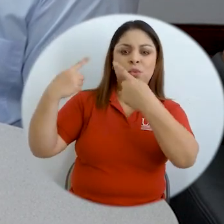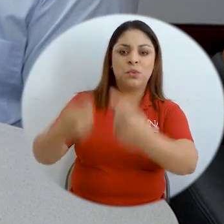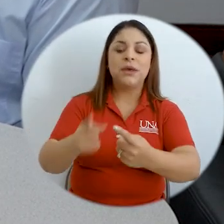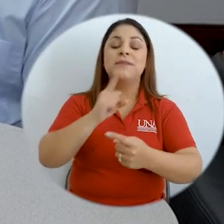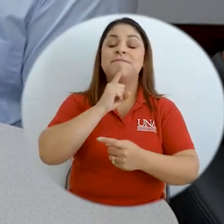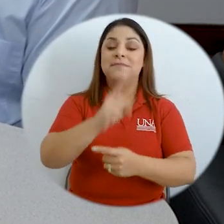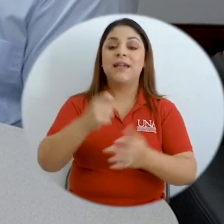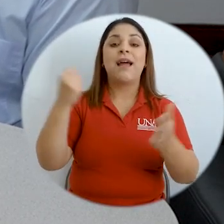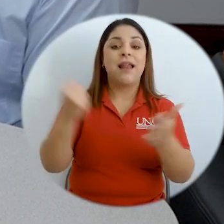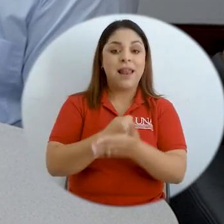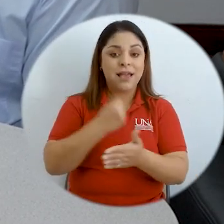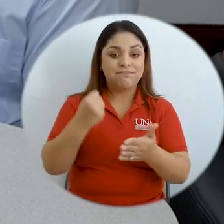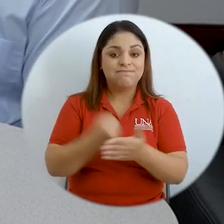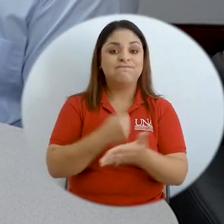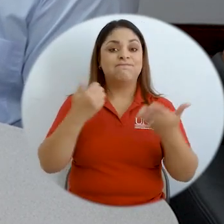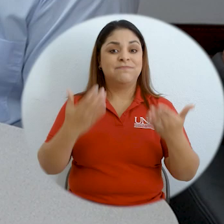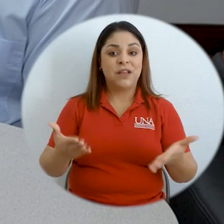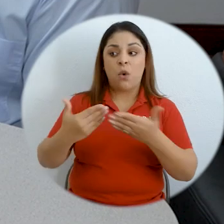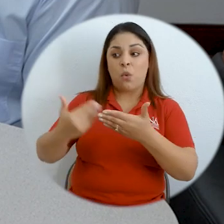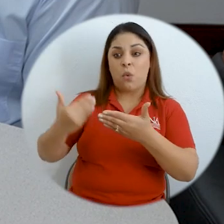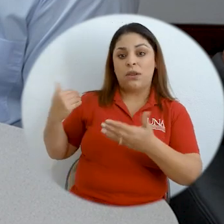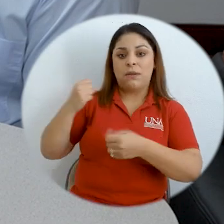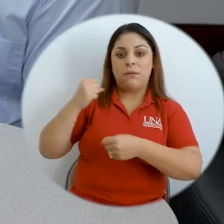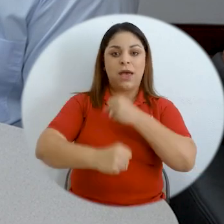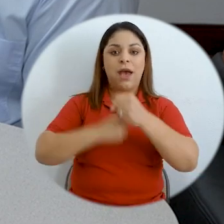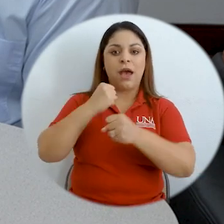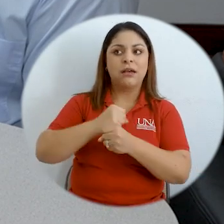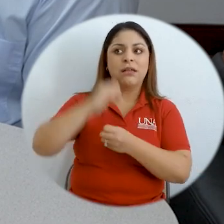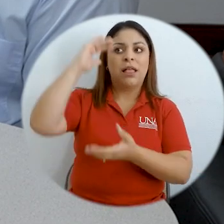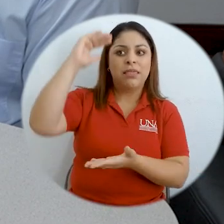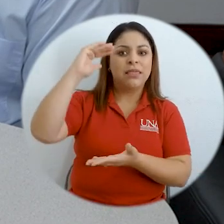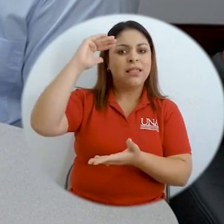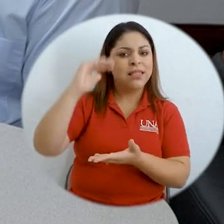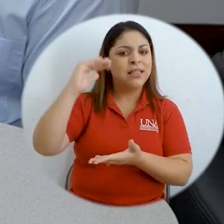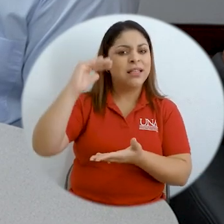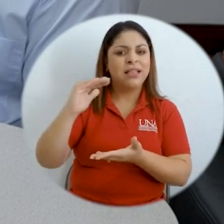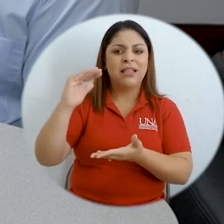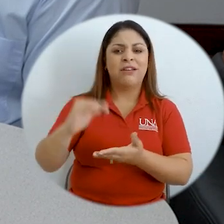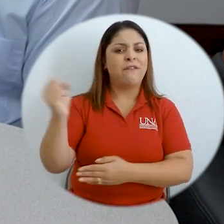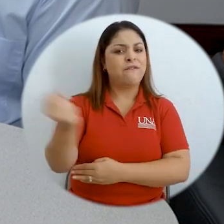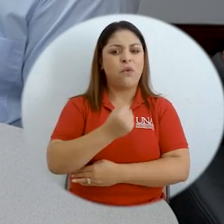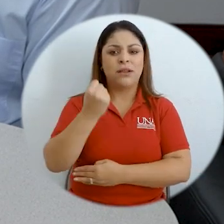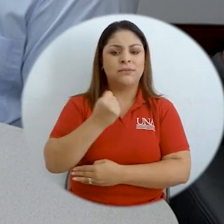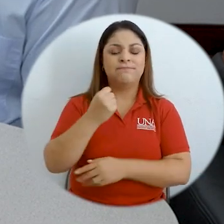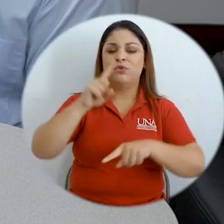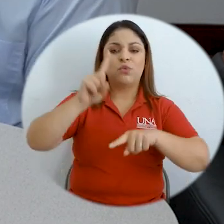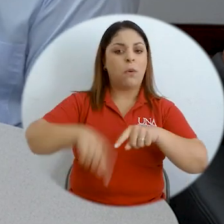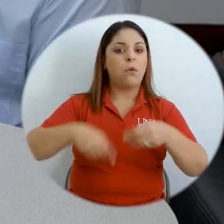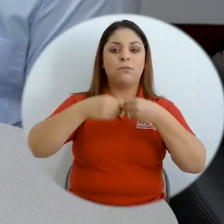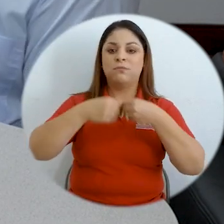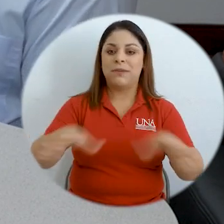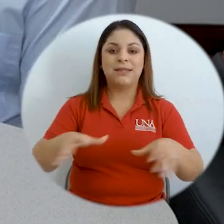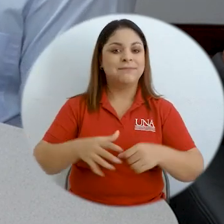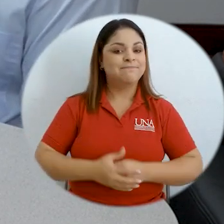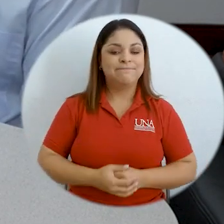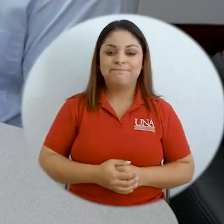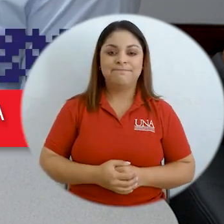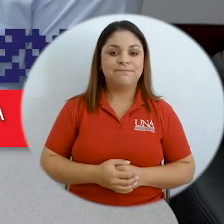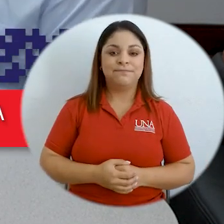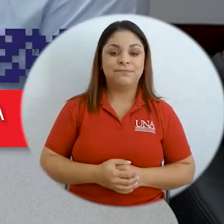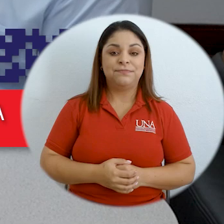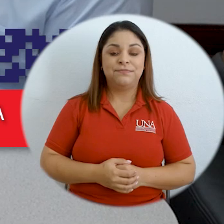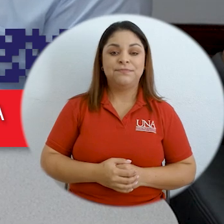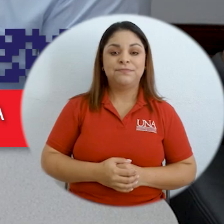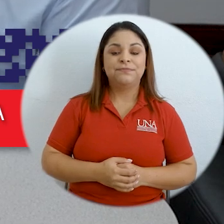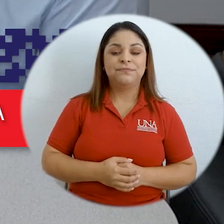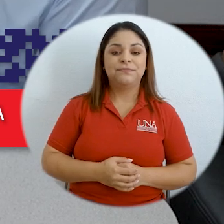que lamentablemente en los últimos años ha venido disminuyendo de manera sustantiva. Y que no podemos perder. Estamos hablando